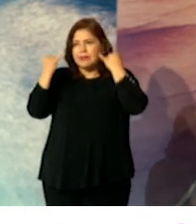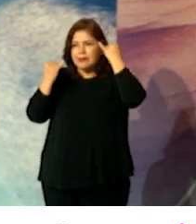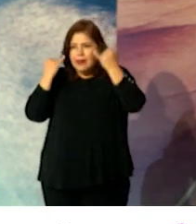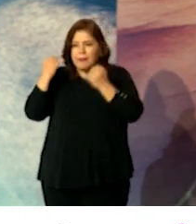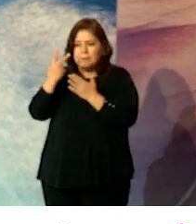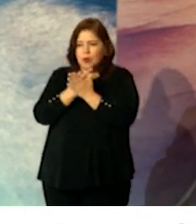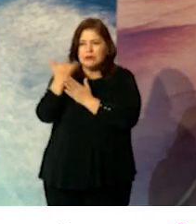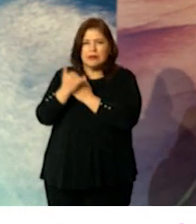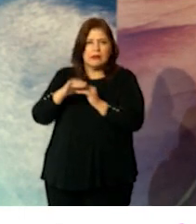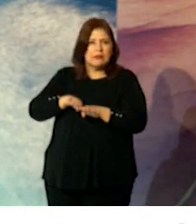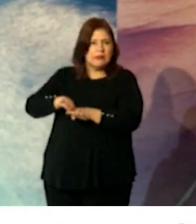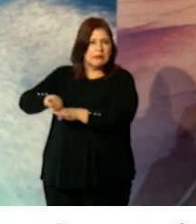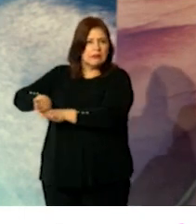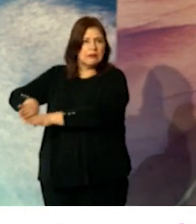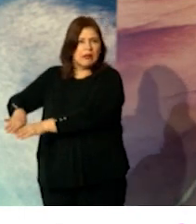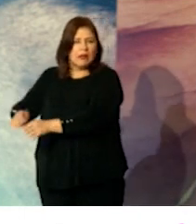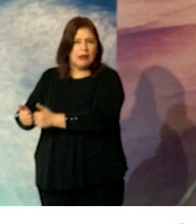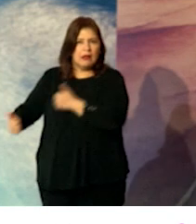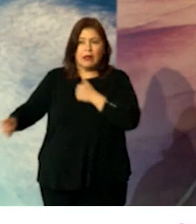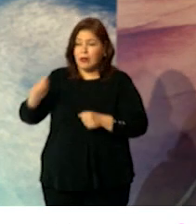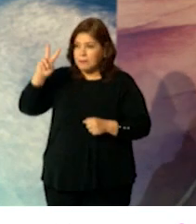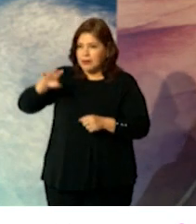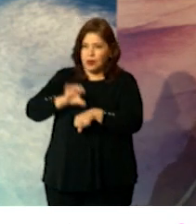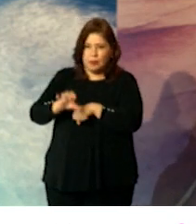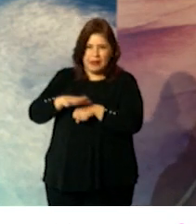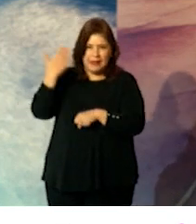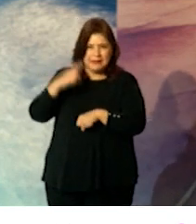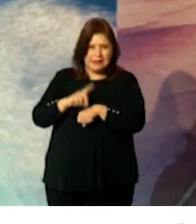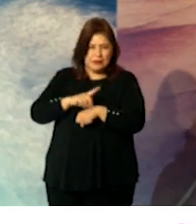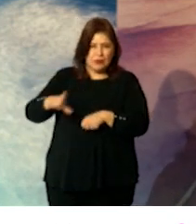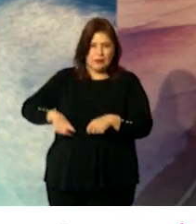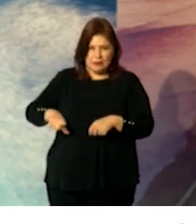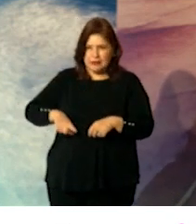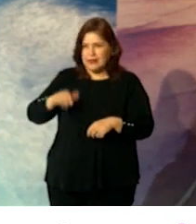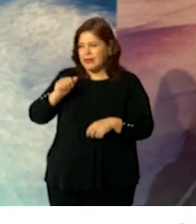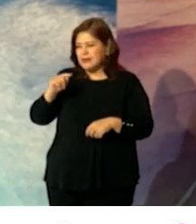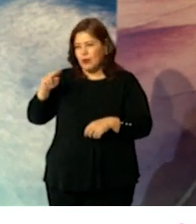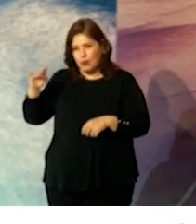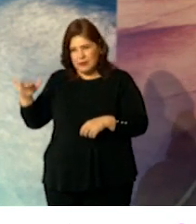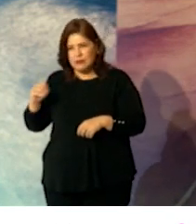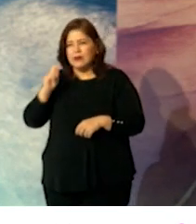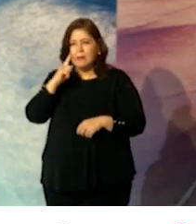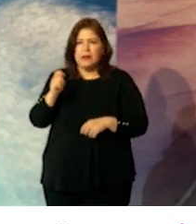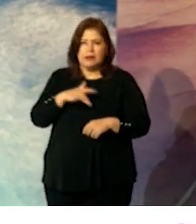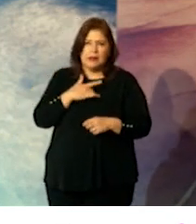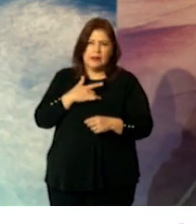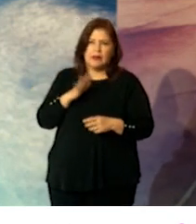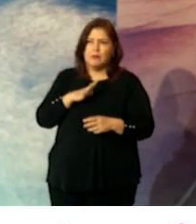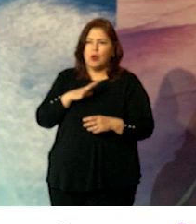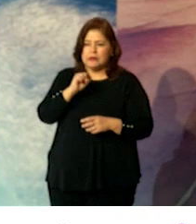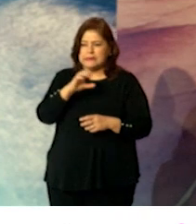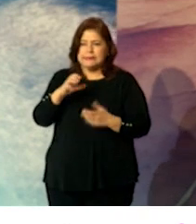buenos proyectos que existen. En Colombia, desde el gobierno del presidente Álvaro Uribe, se desdibujó un poco la sociedad civil. No quiere decir que no